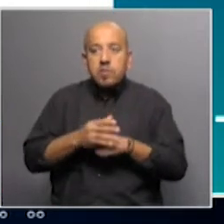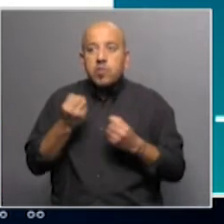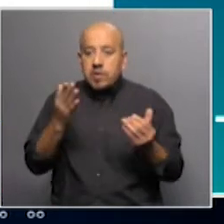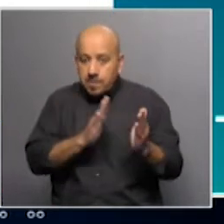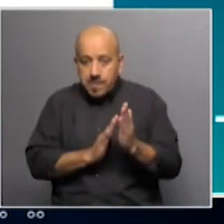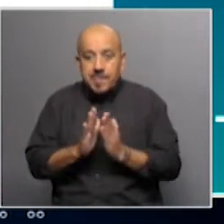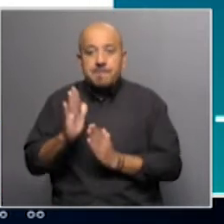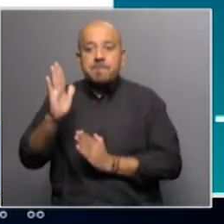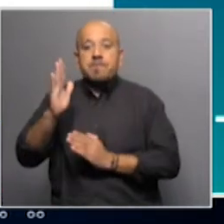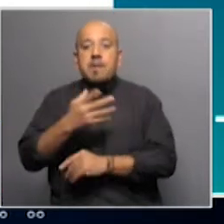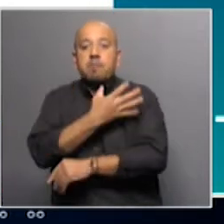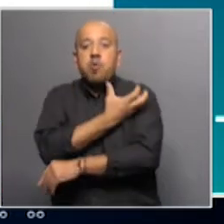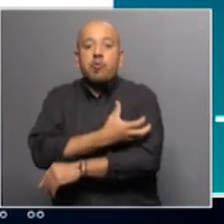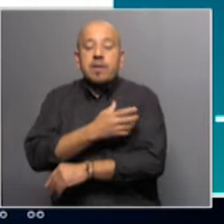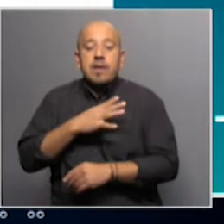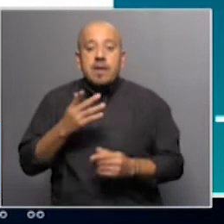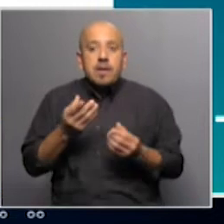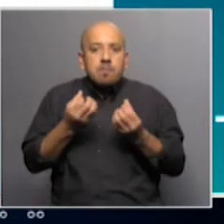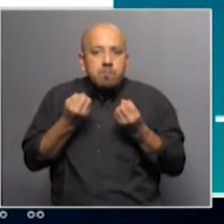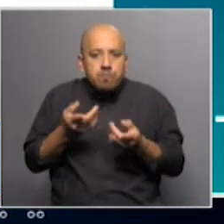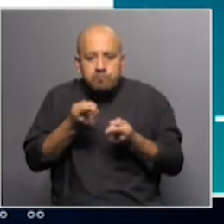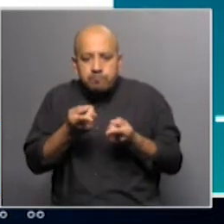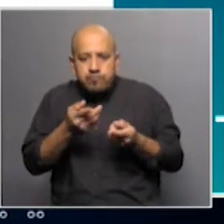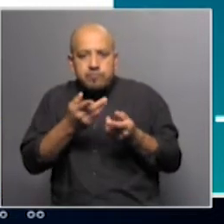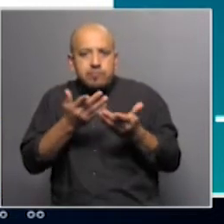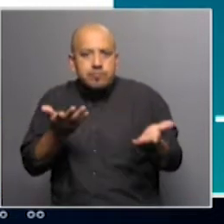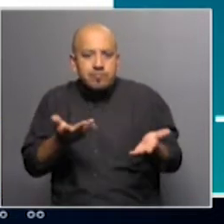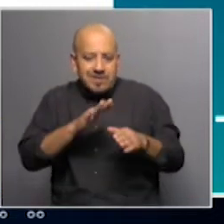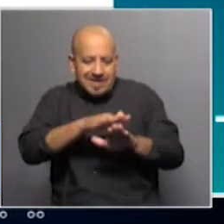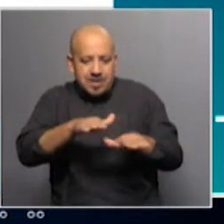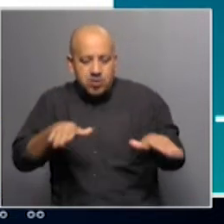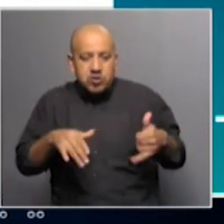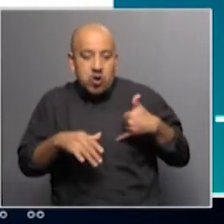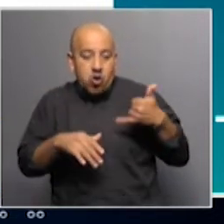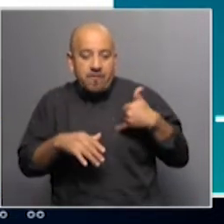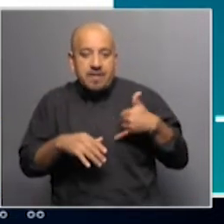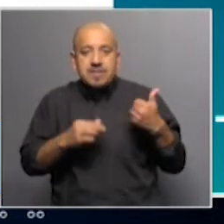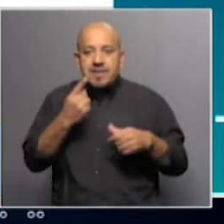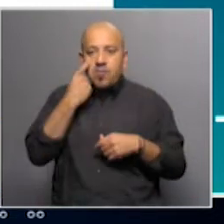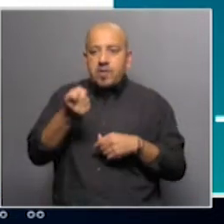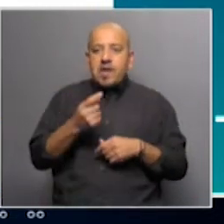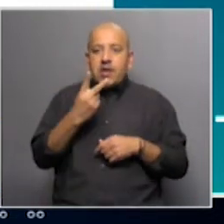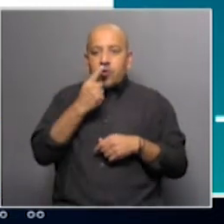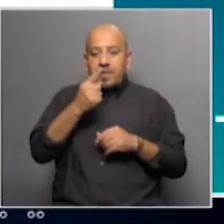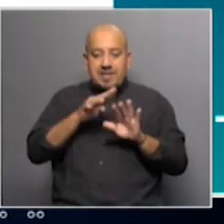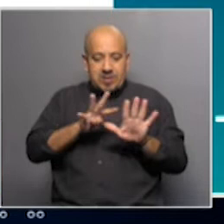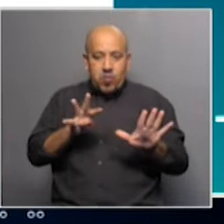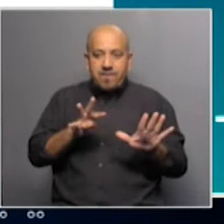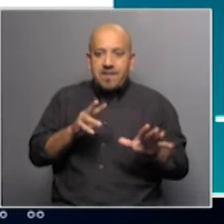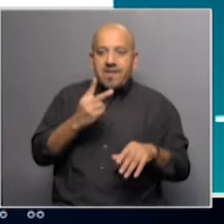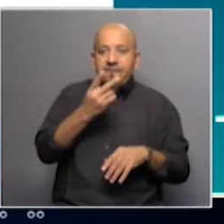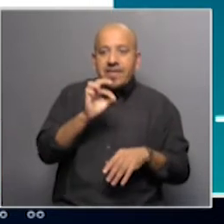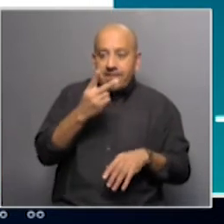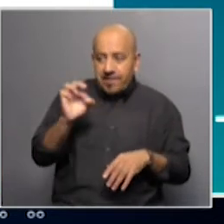fue mayor justamente en la población más infantil. Se aprecia el salto de 2019 a 2020 claramente en